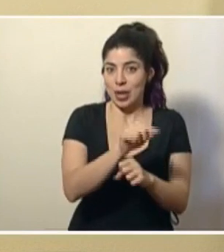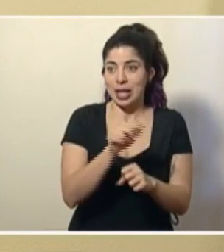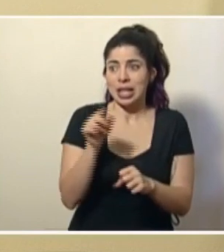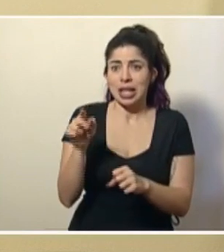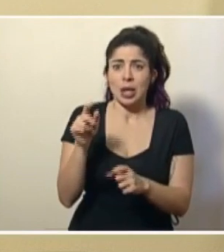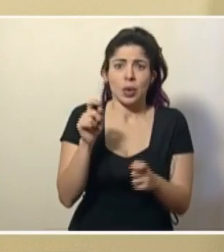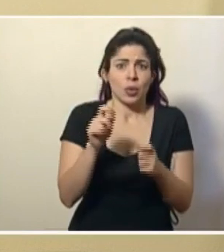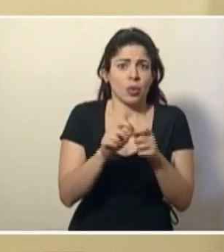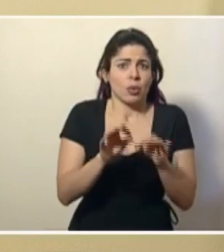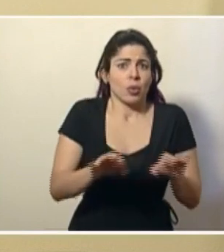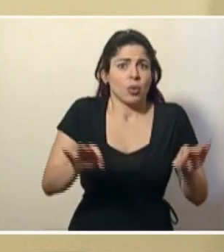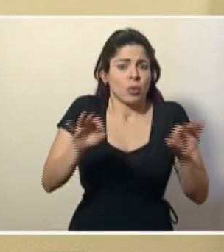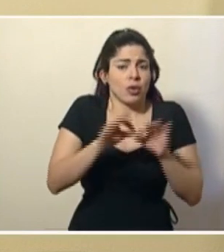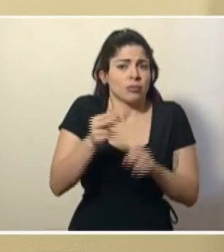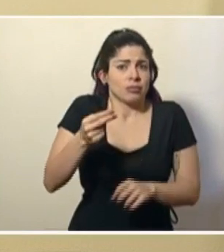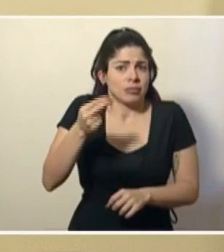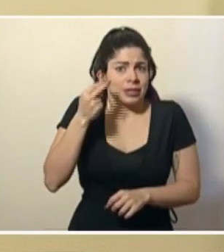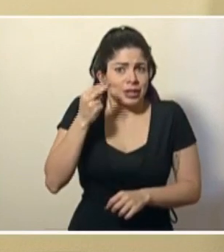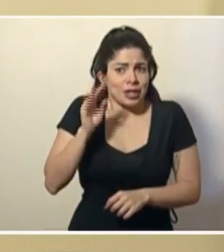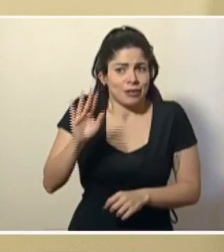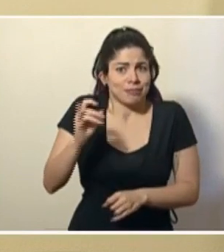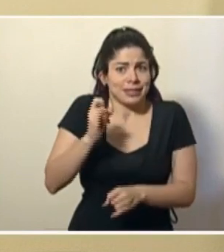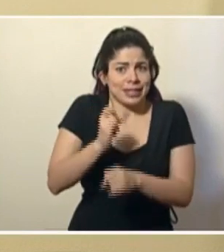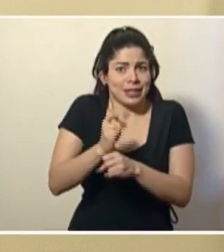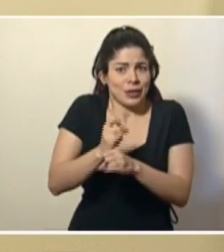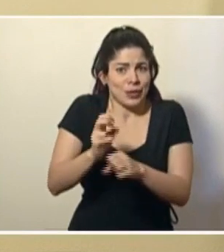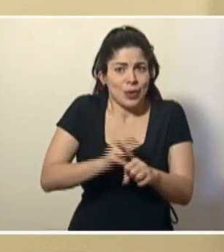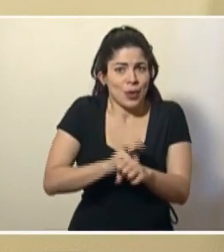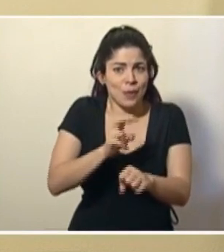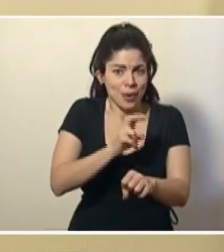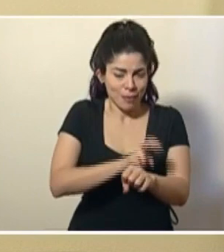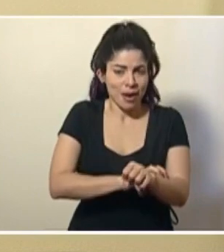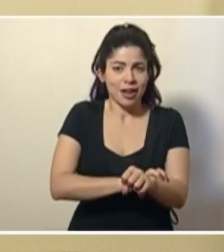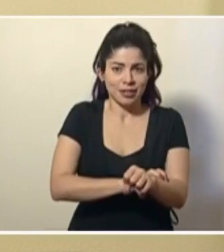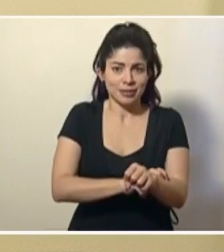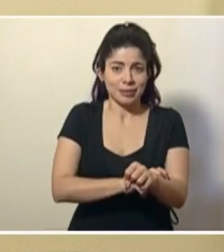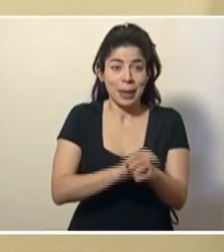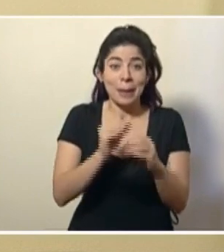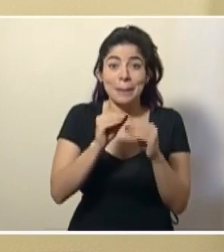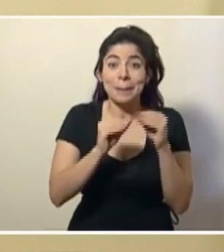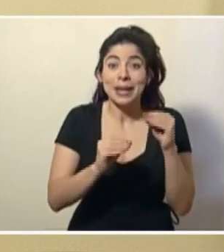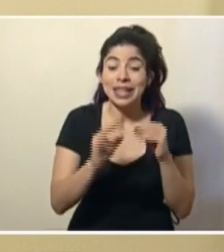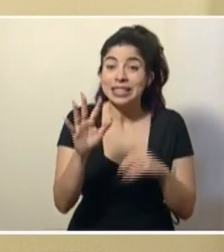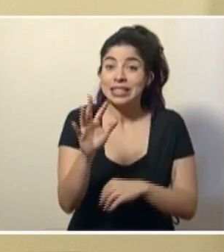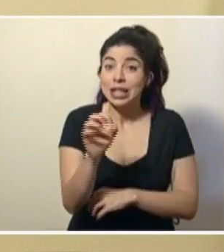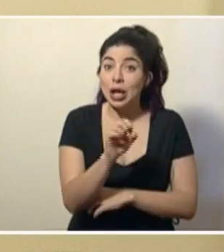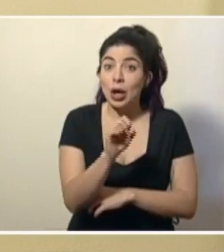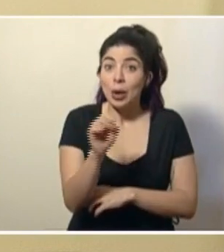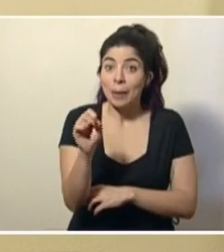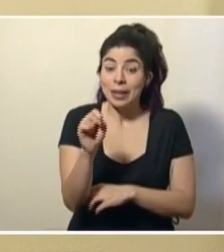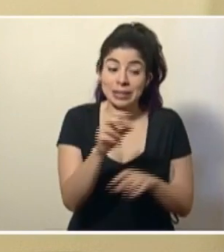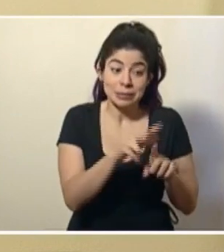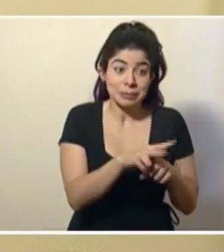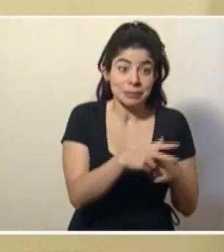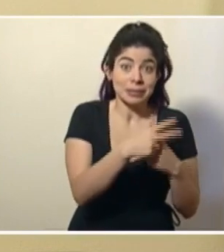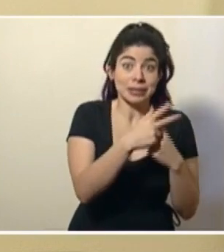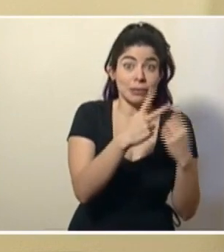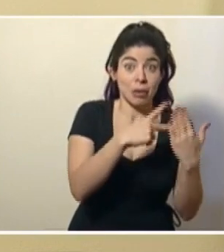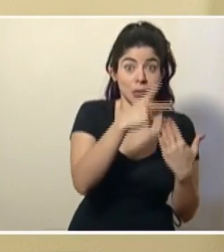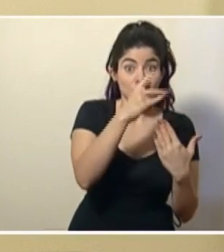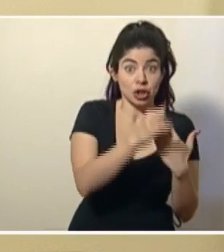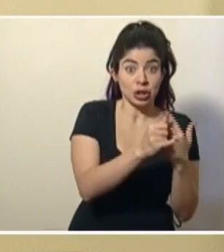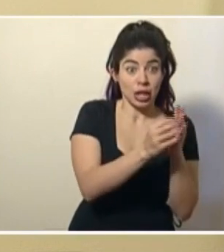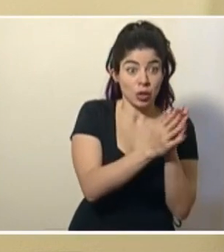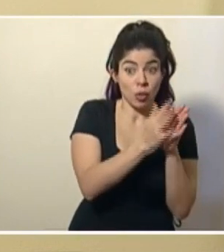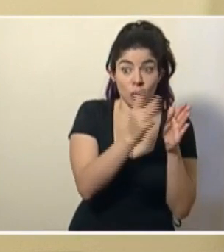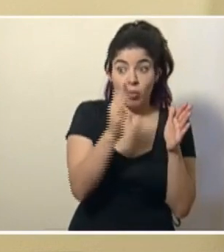es un gran hito por parte del Instituto Clodomiro Picado, que en menos de 5 meses de principio del proyecto